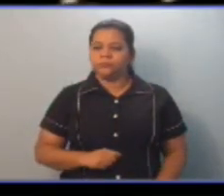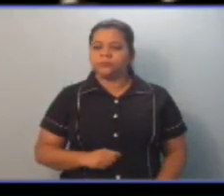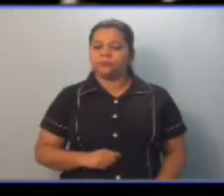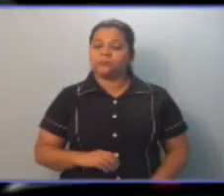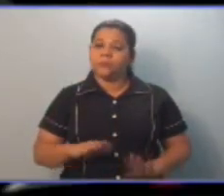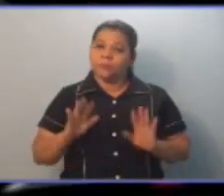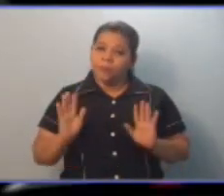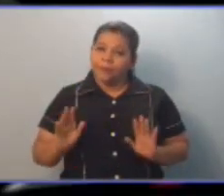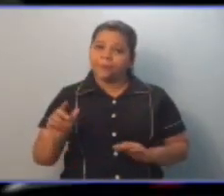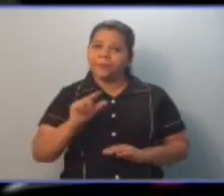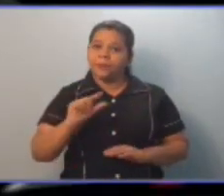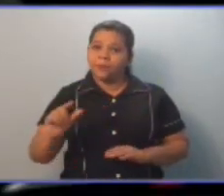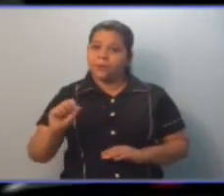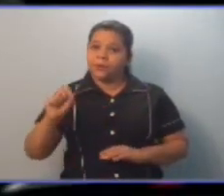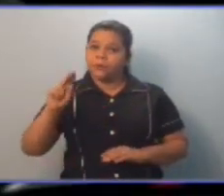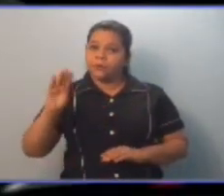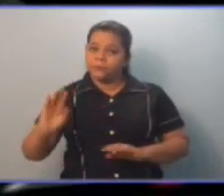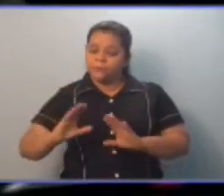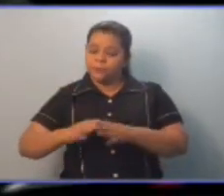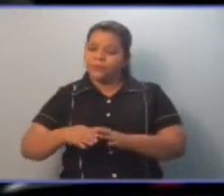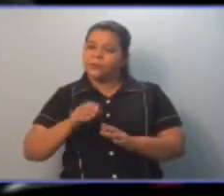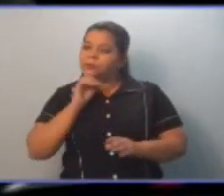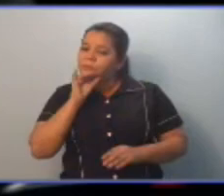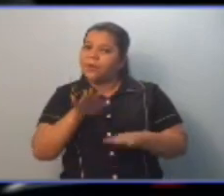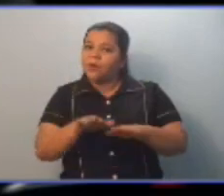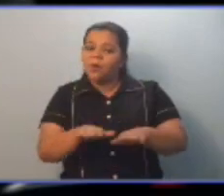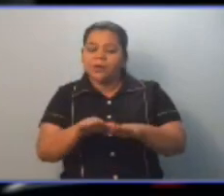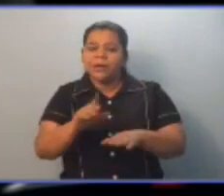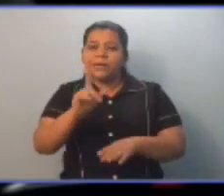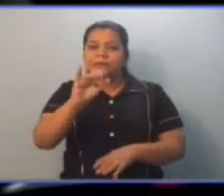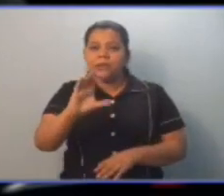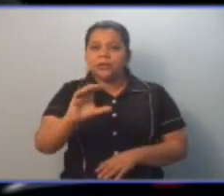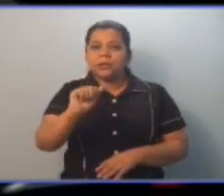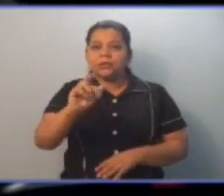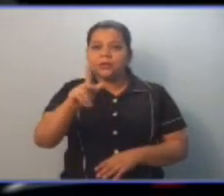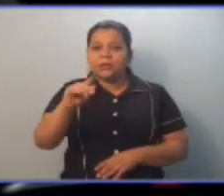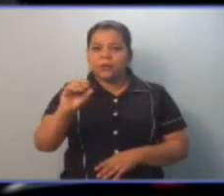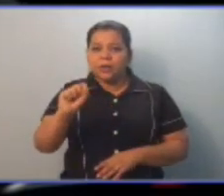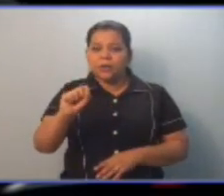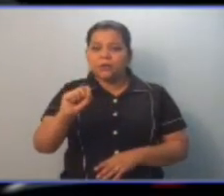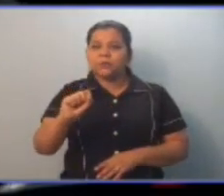Bueno, en nombre de la subcomisión, agradecerle, licenciado Carlos Eric Avilés Velac,